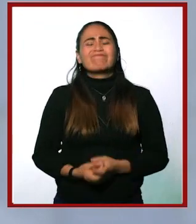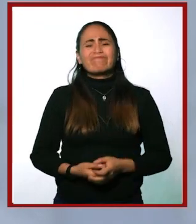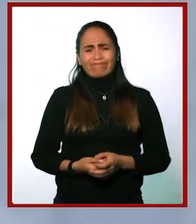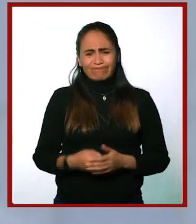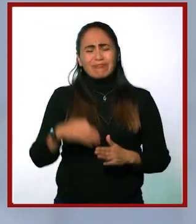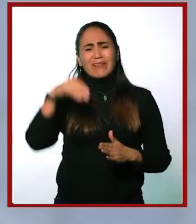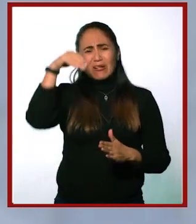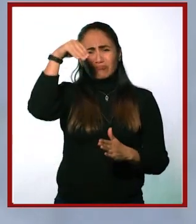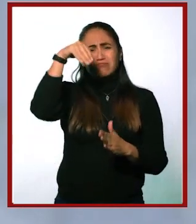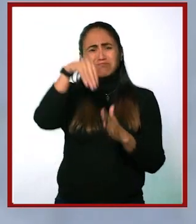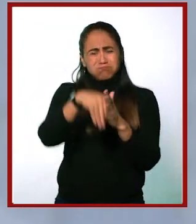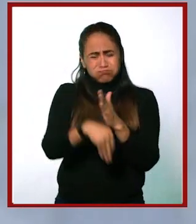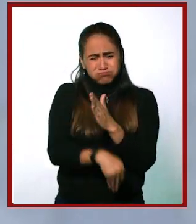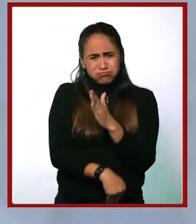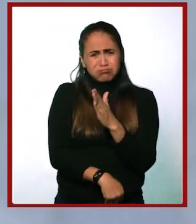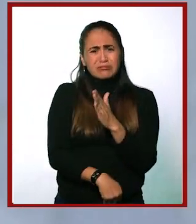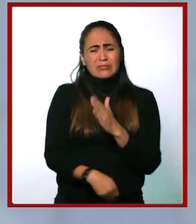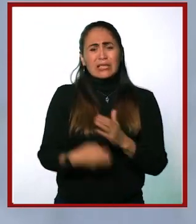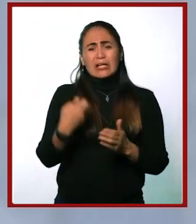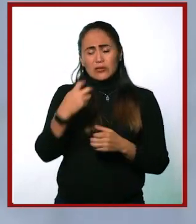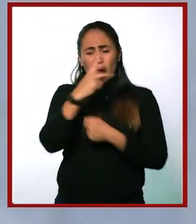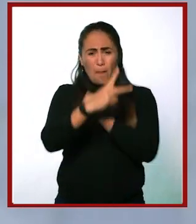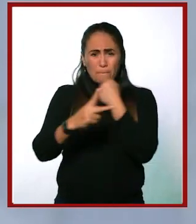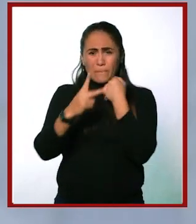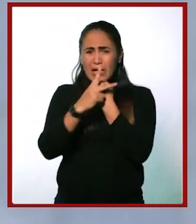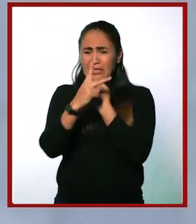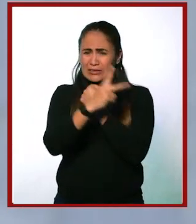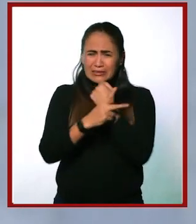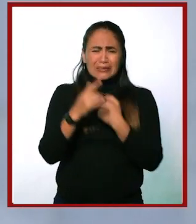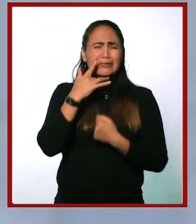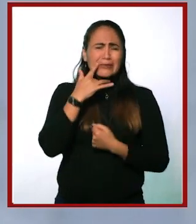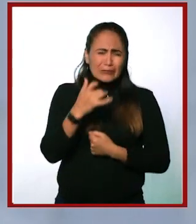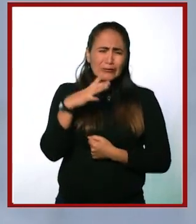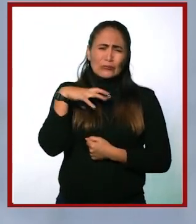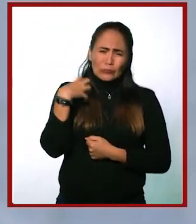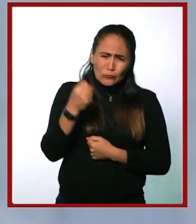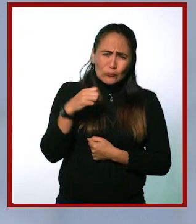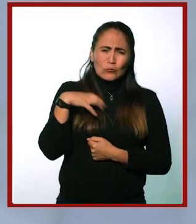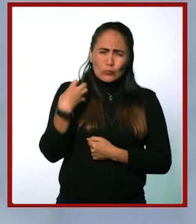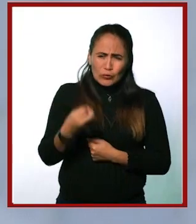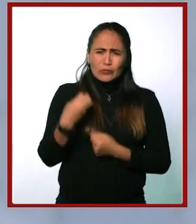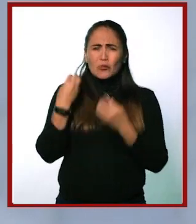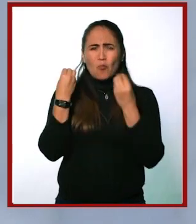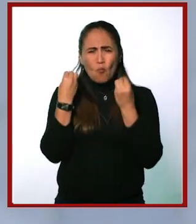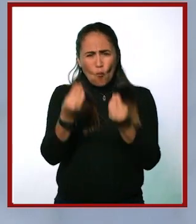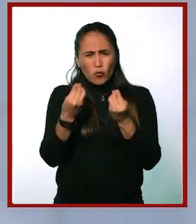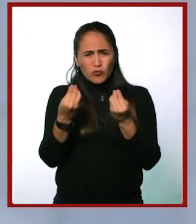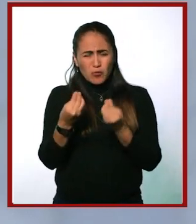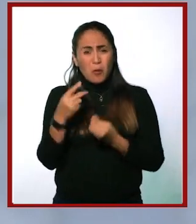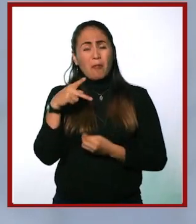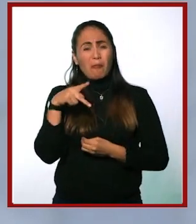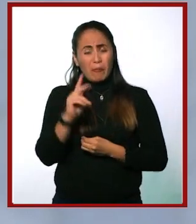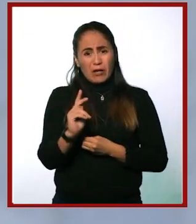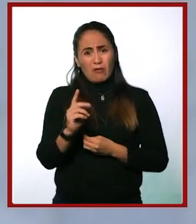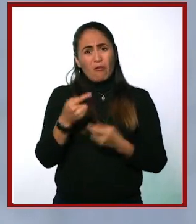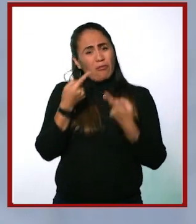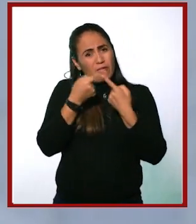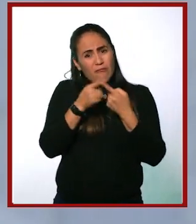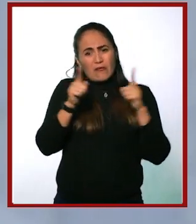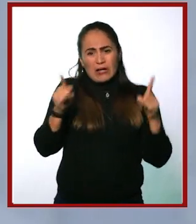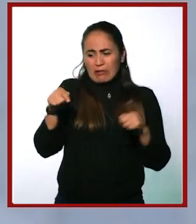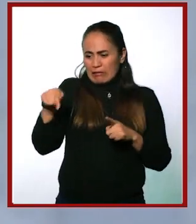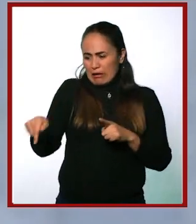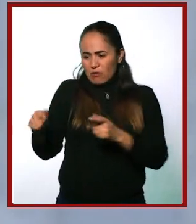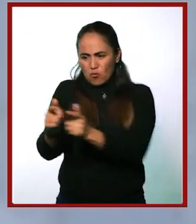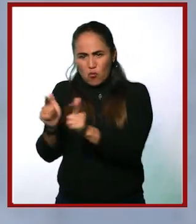pandemia implican un enorme reto para todos los países, en todas las personas, pero sin duda el precio a pagar será muy diferente